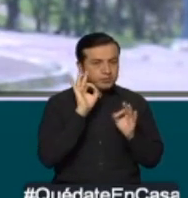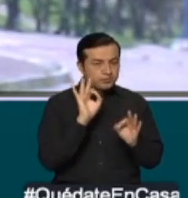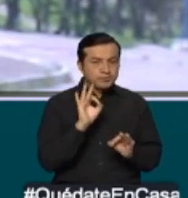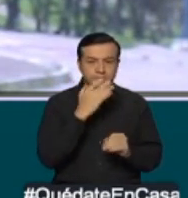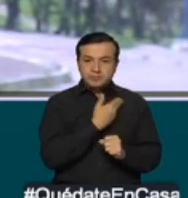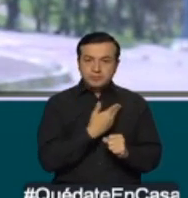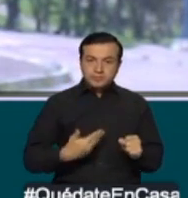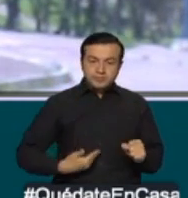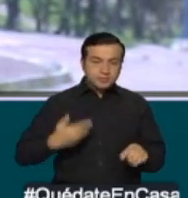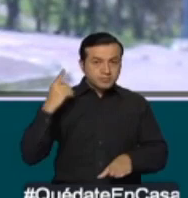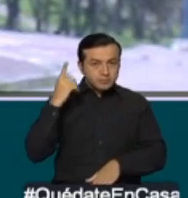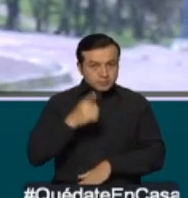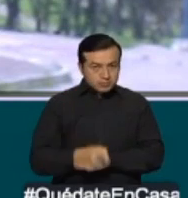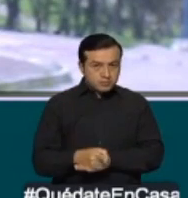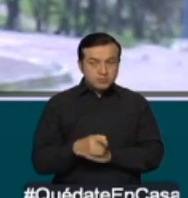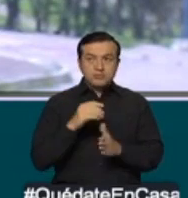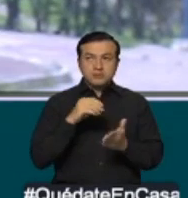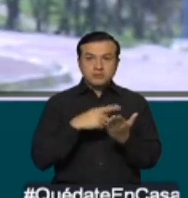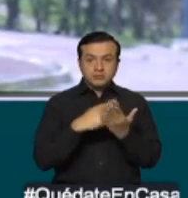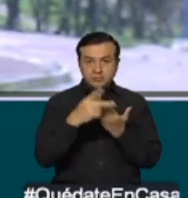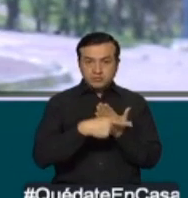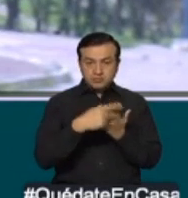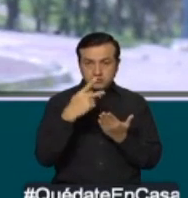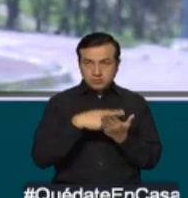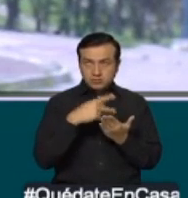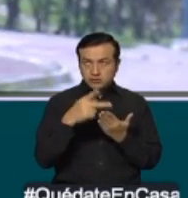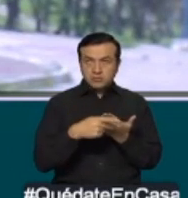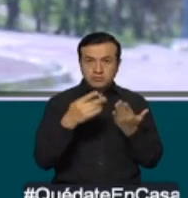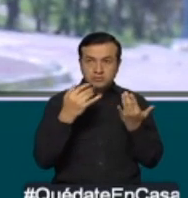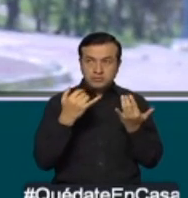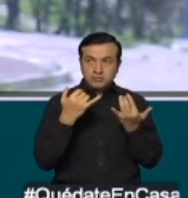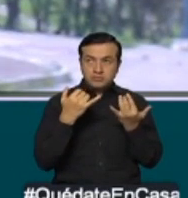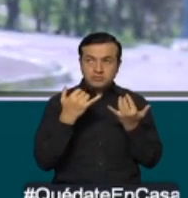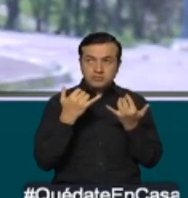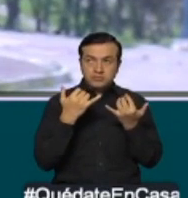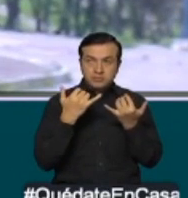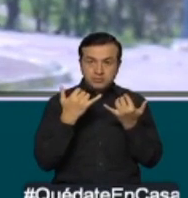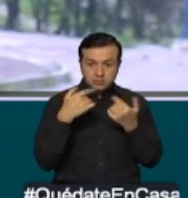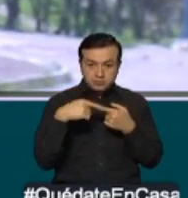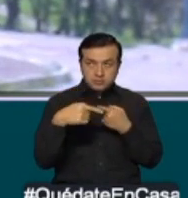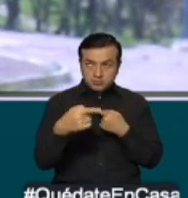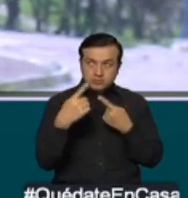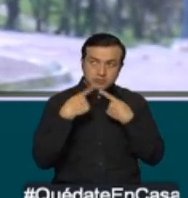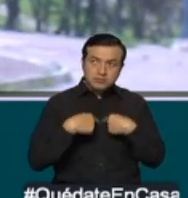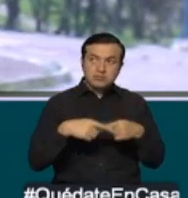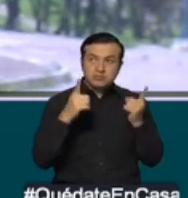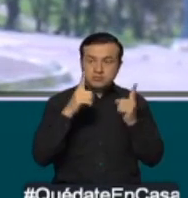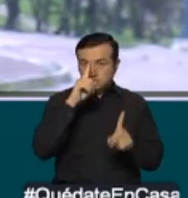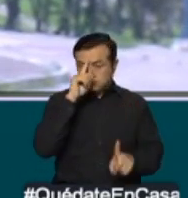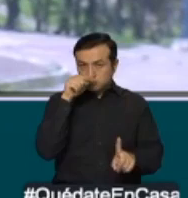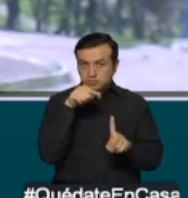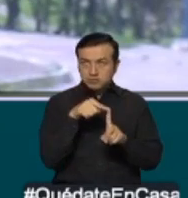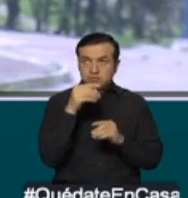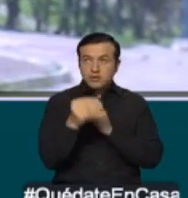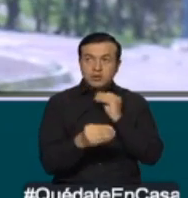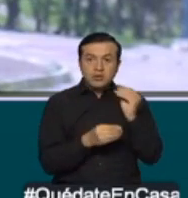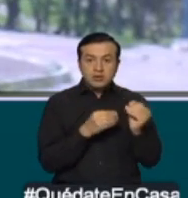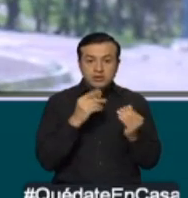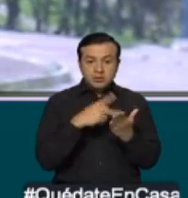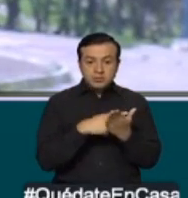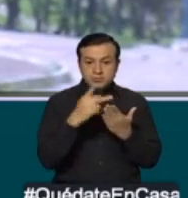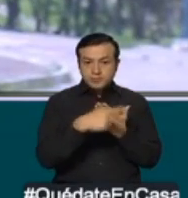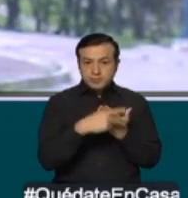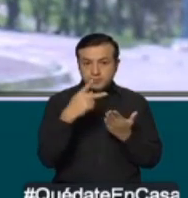también nos ha dispuesto a ser una aplicación una app que se va a lanzar próximamente este objetivo cuál es el objetivo del app